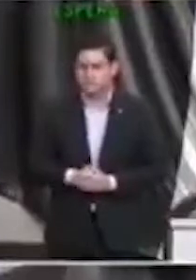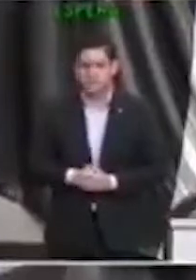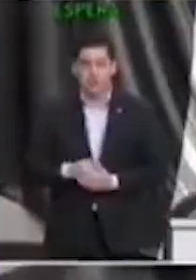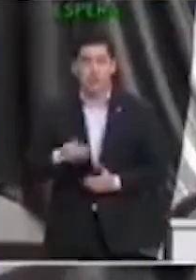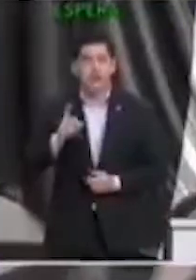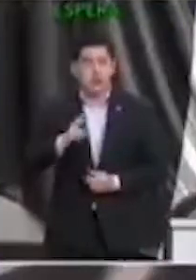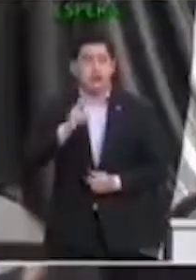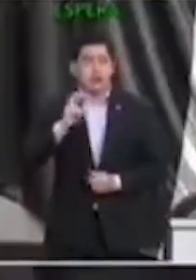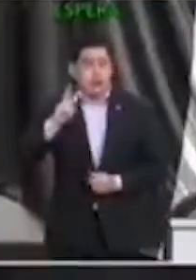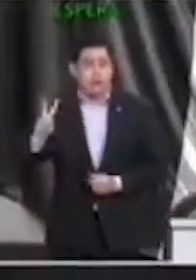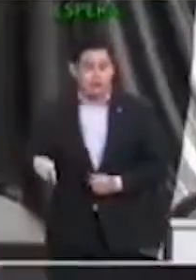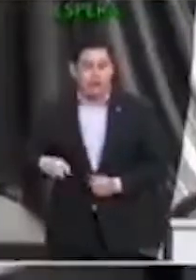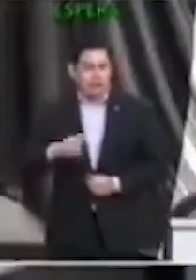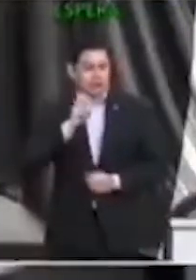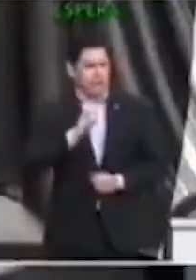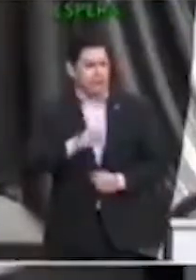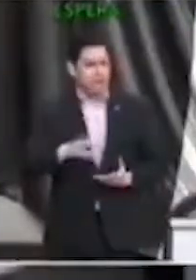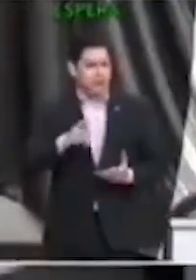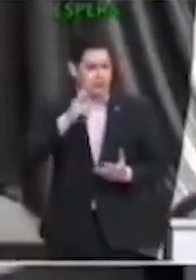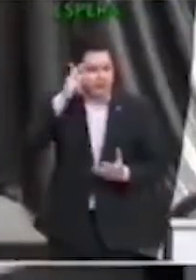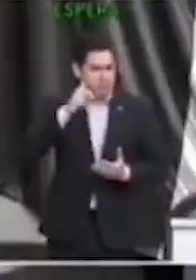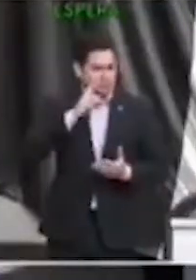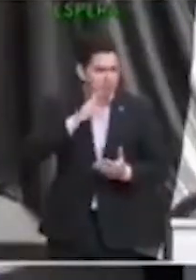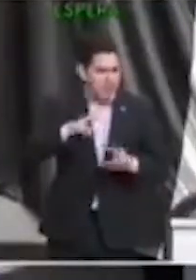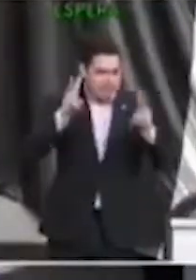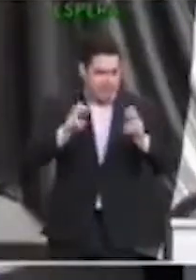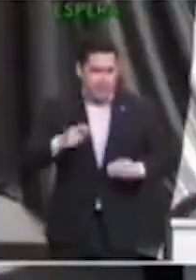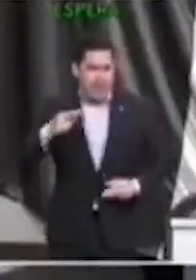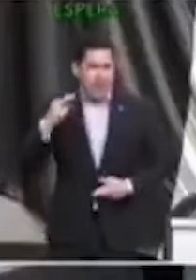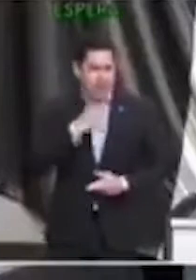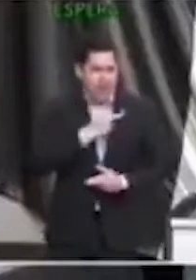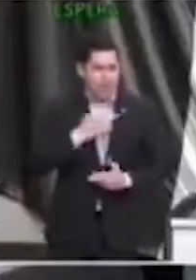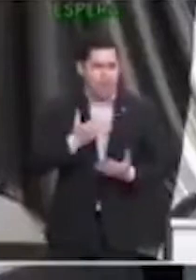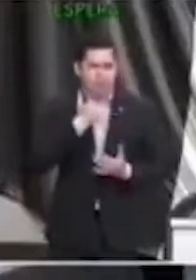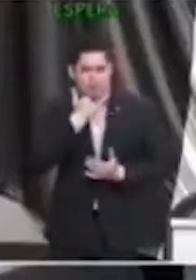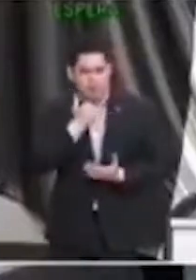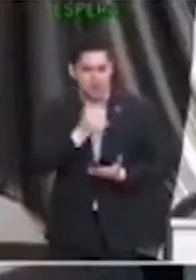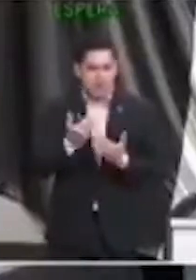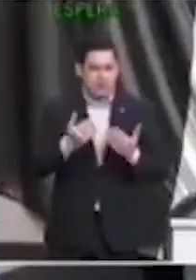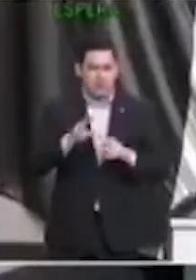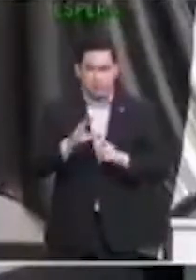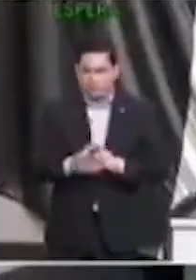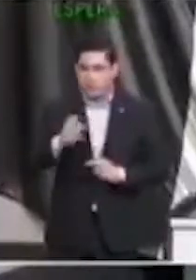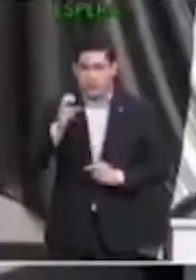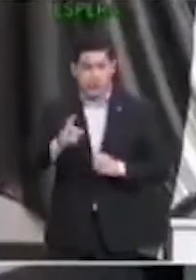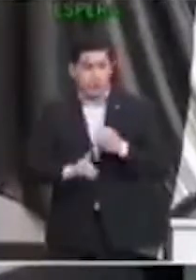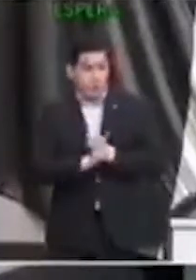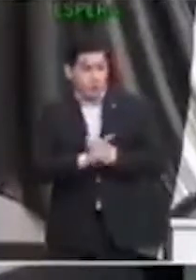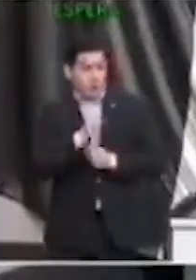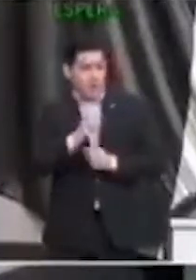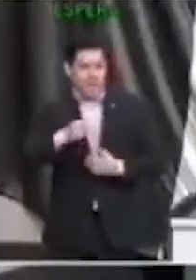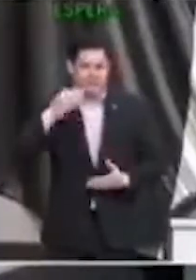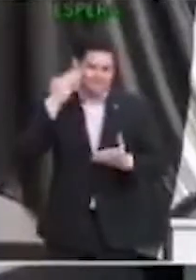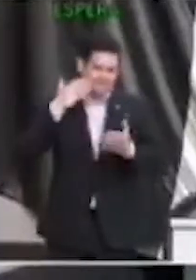Hay que de verdad tomar esto como urgente y obvia resolución. Este problema ya lleva muchos